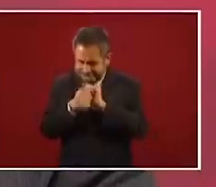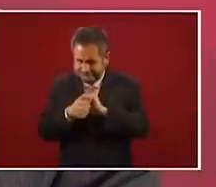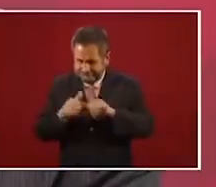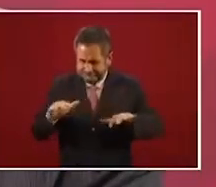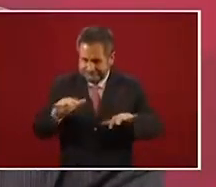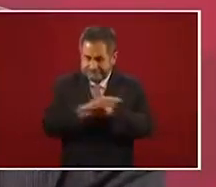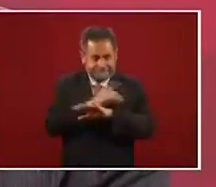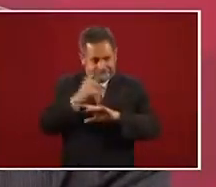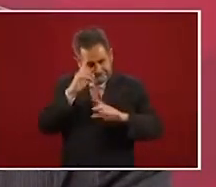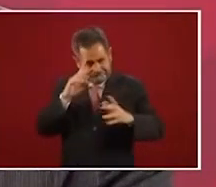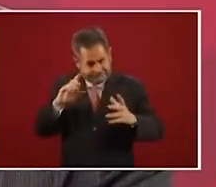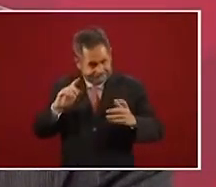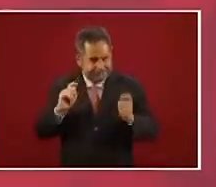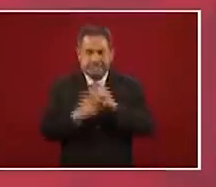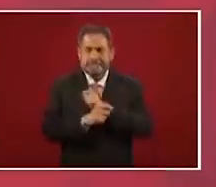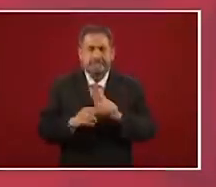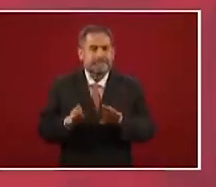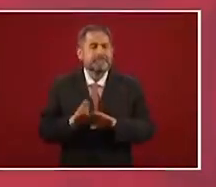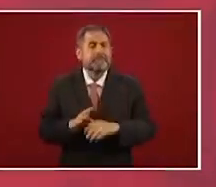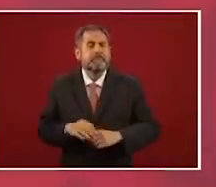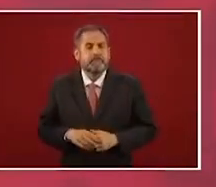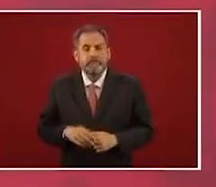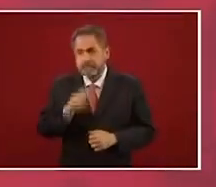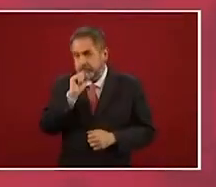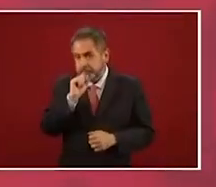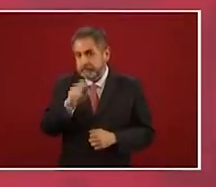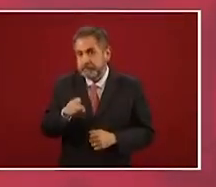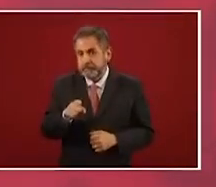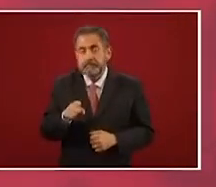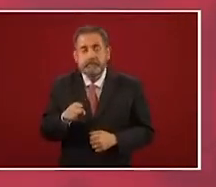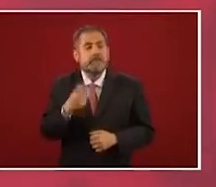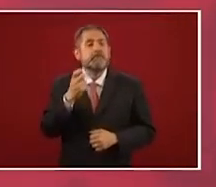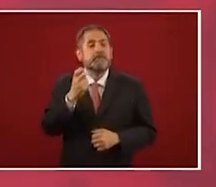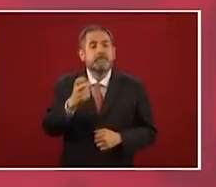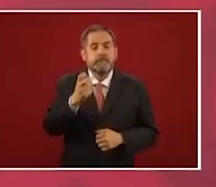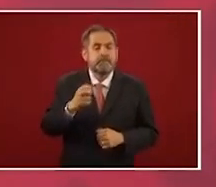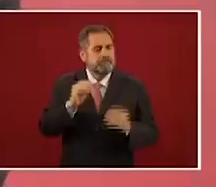Es muy interesante. Y por eso también el debate